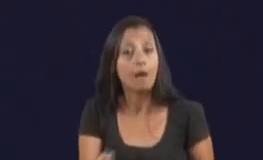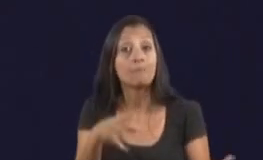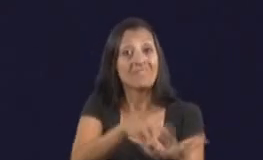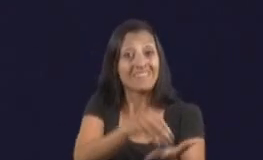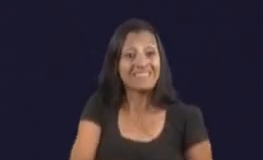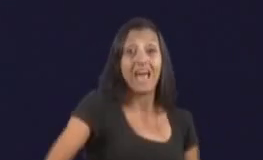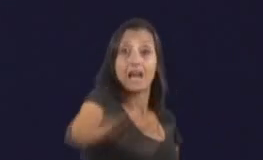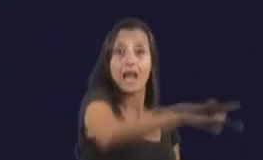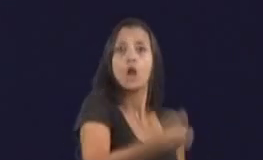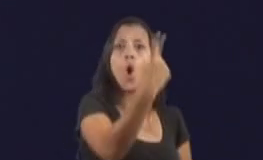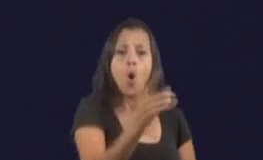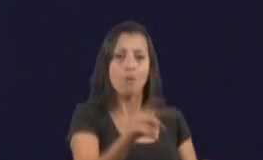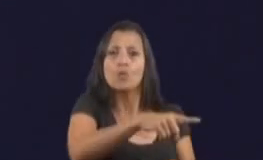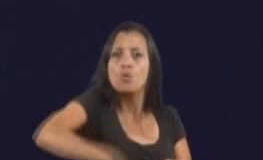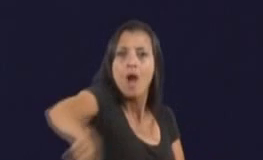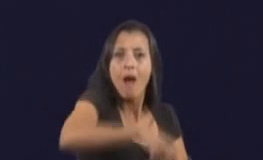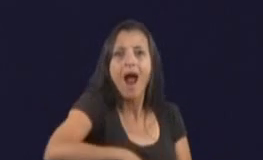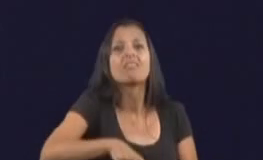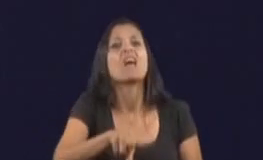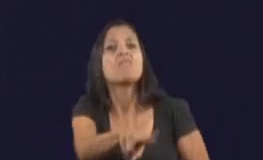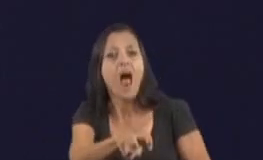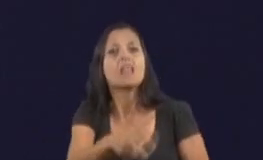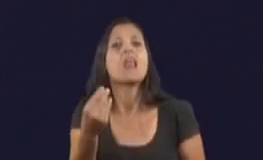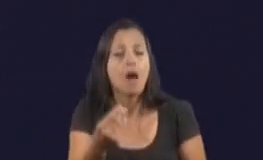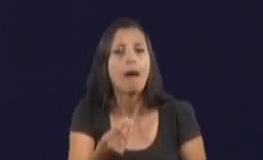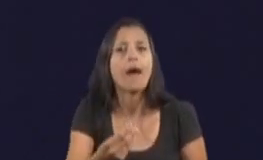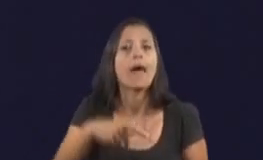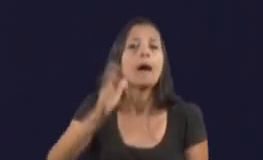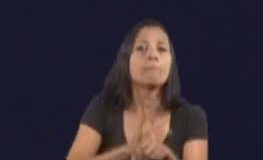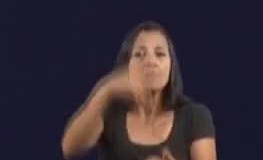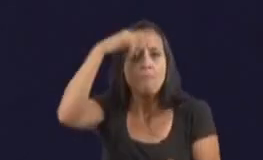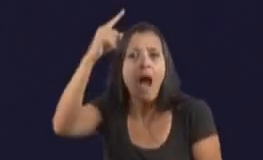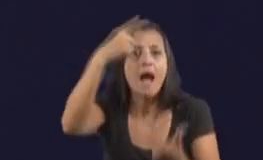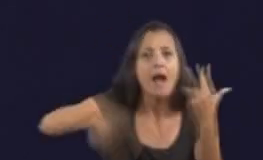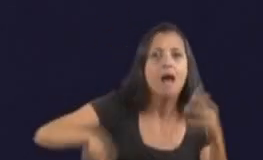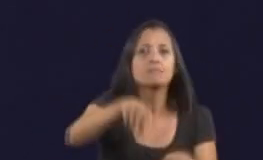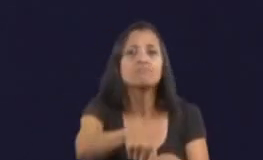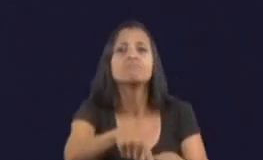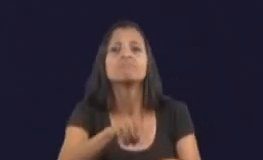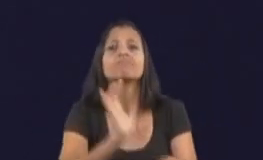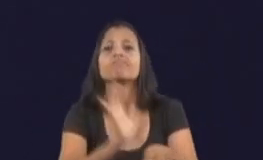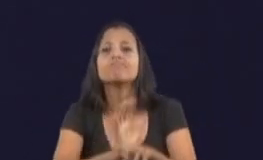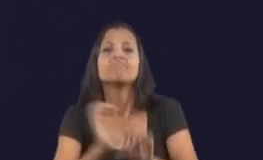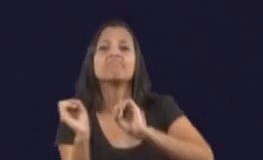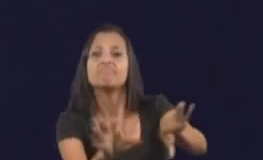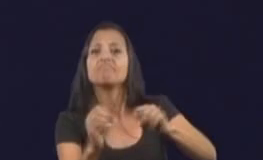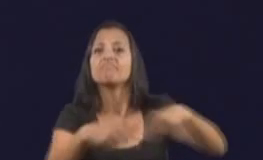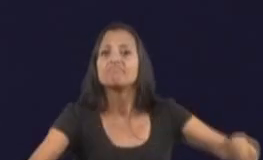terreno para pastar ganado. Por ejemplo, había en el